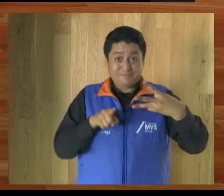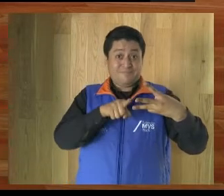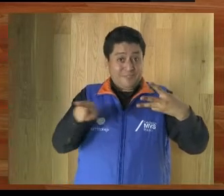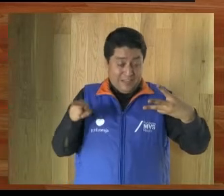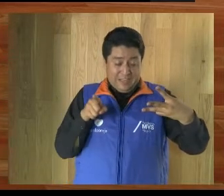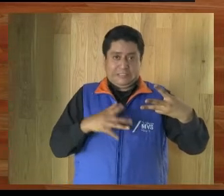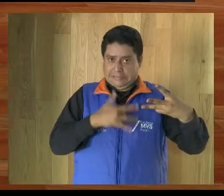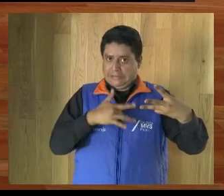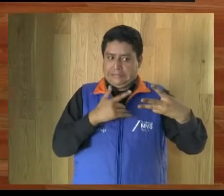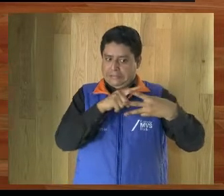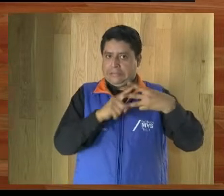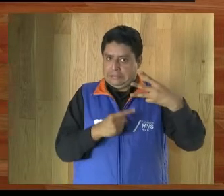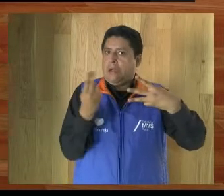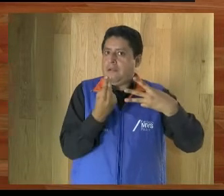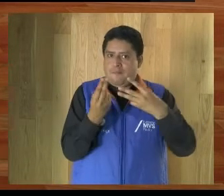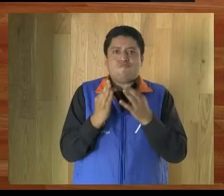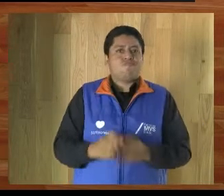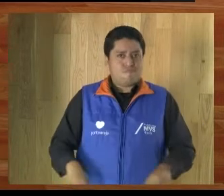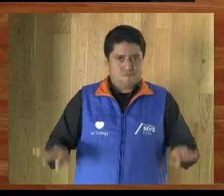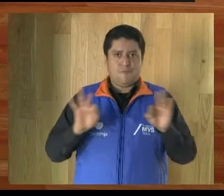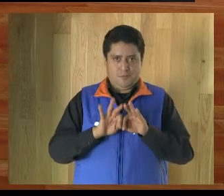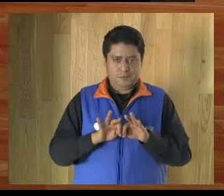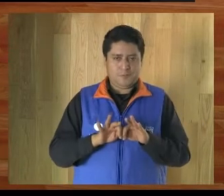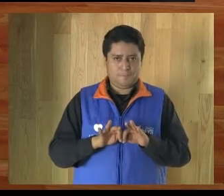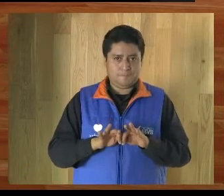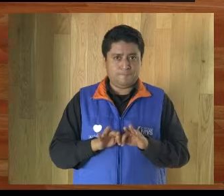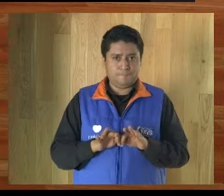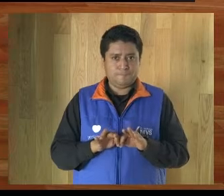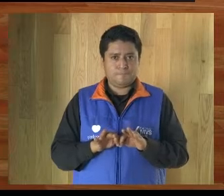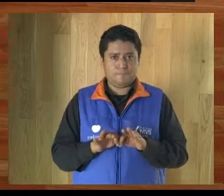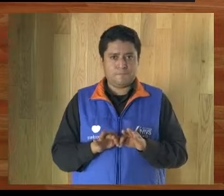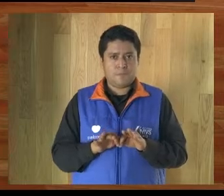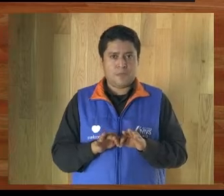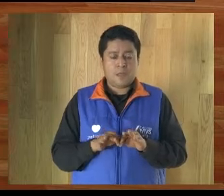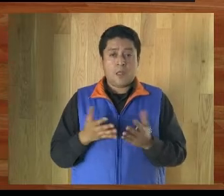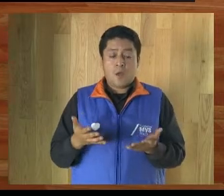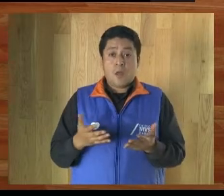y los consumidores. Y tenemos una presión